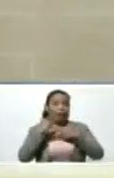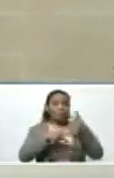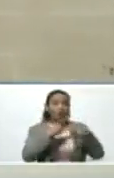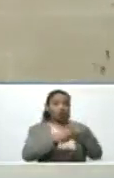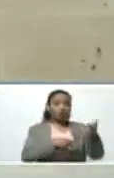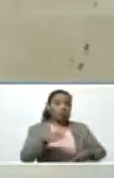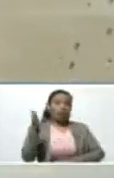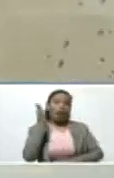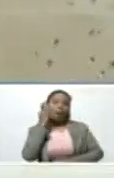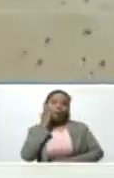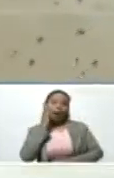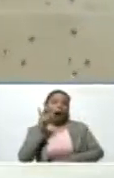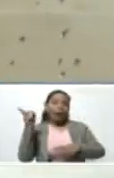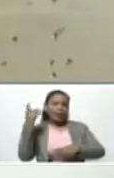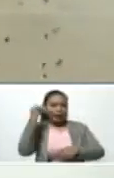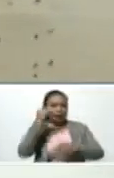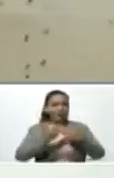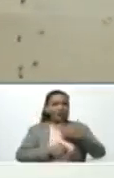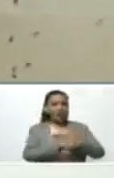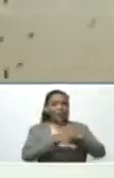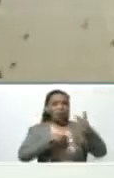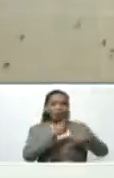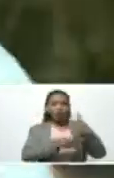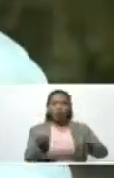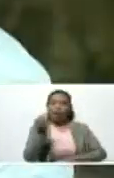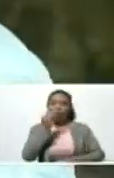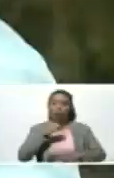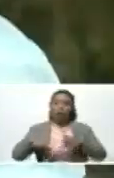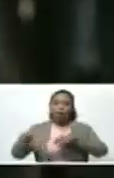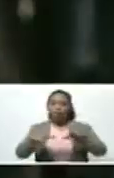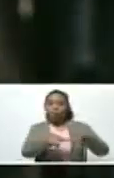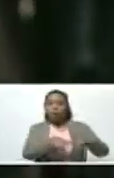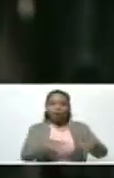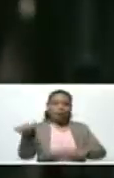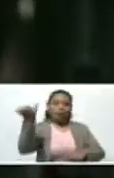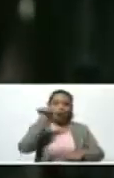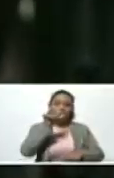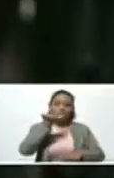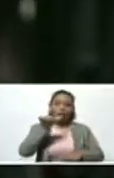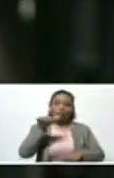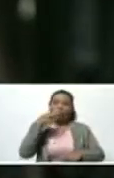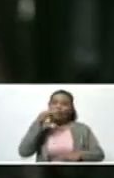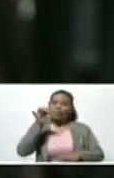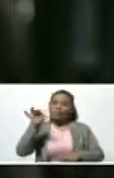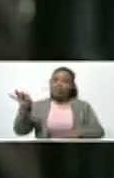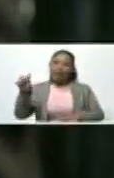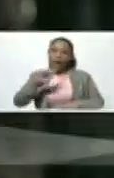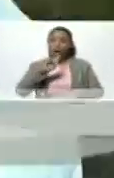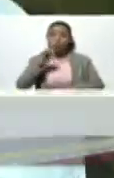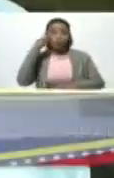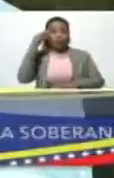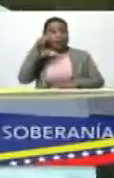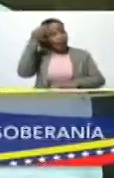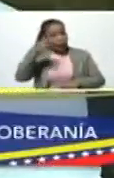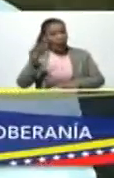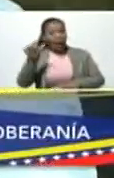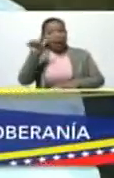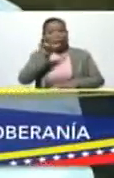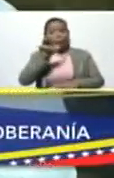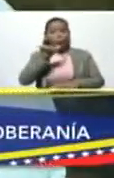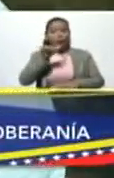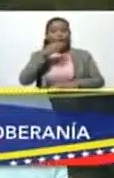madre, bueno, ahí estamos avanzando para producir alimentos en espacios acuosos, en espacios salinos, que no se creía que en el agua salada se